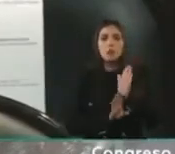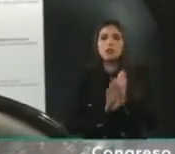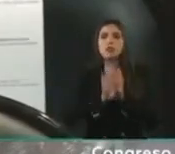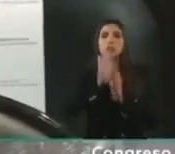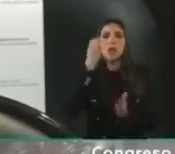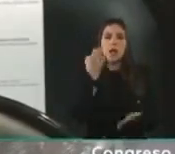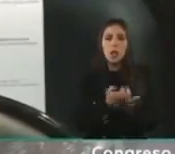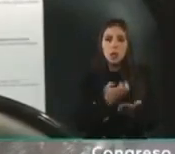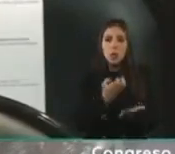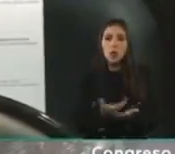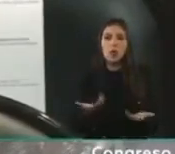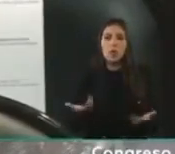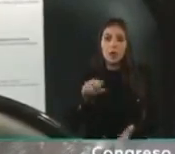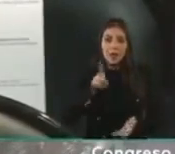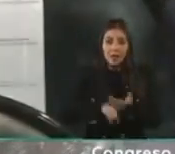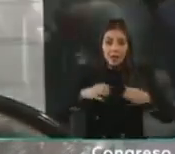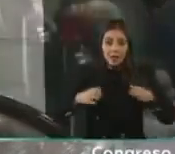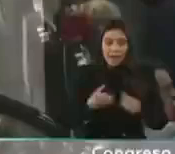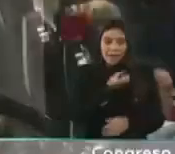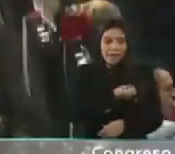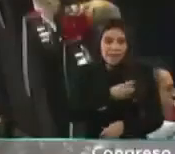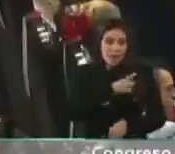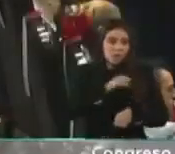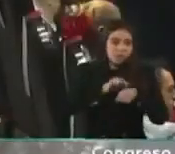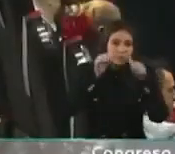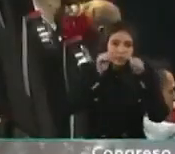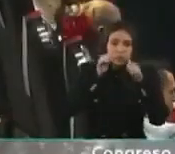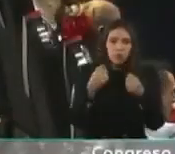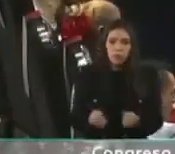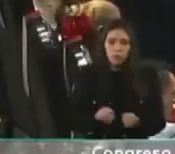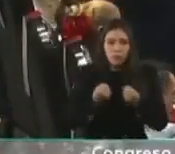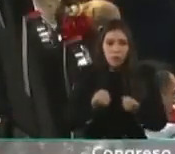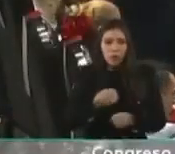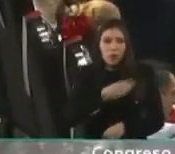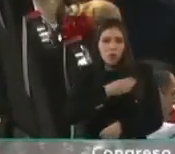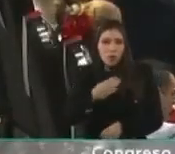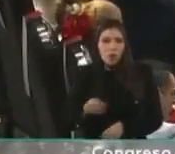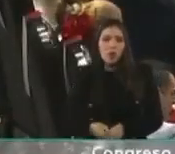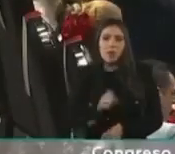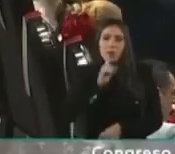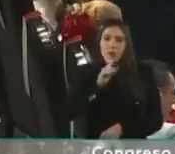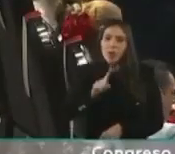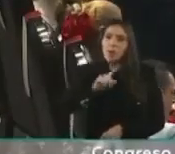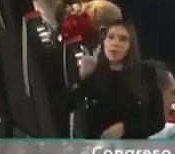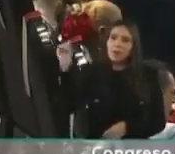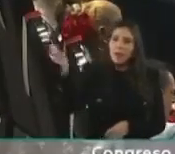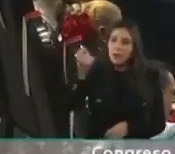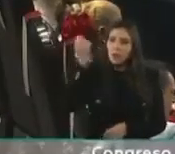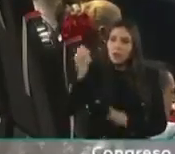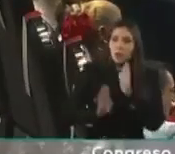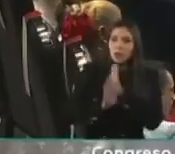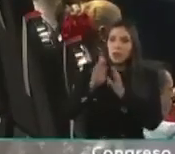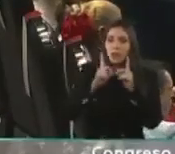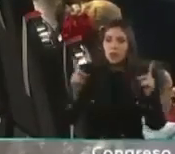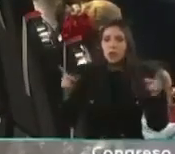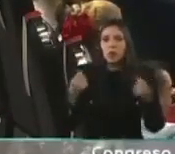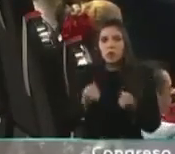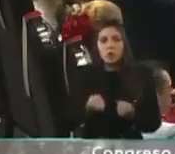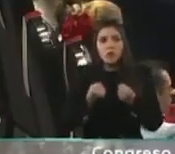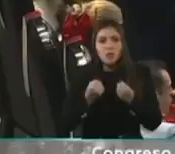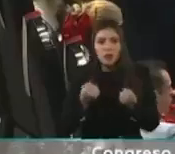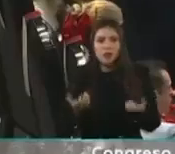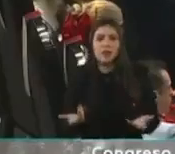fuerte, eficiente, con desarrollo científico y tecnológico que sea ejemplo en el mundo. Un país que no